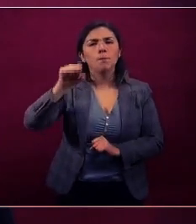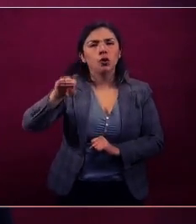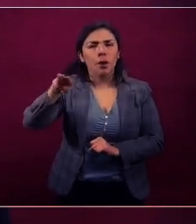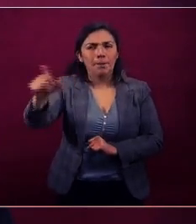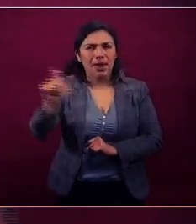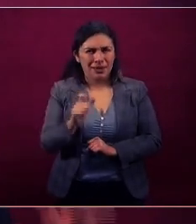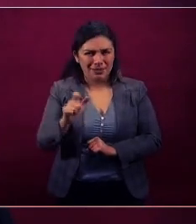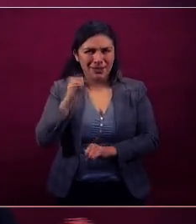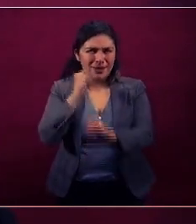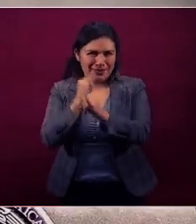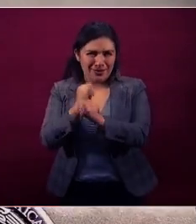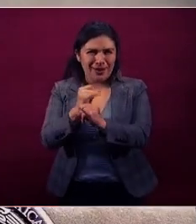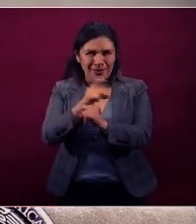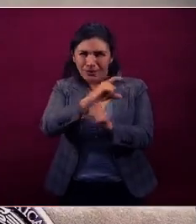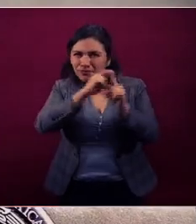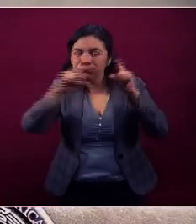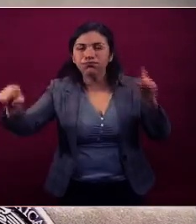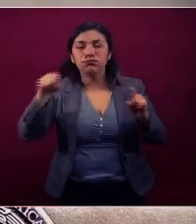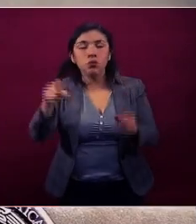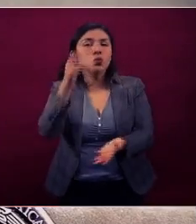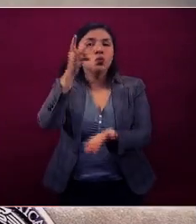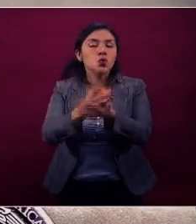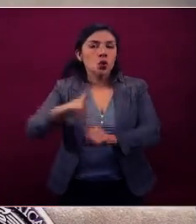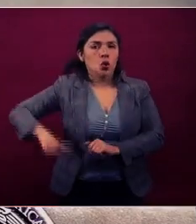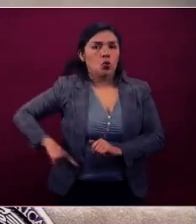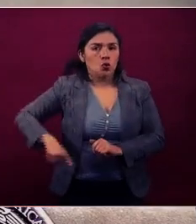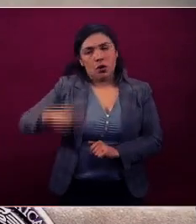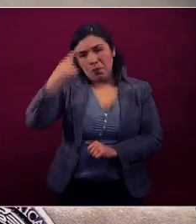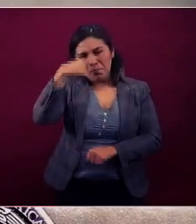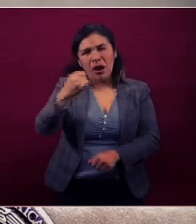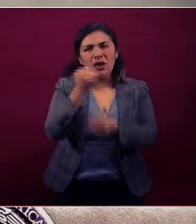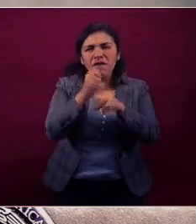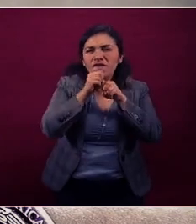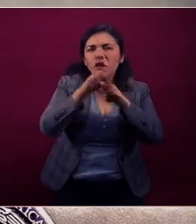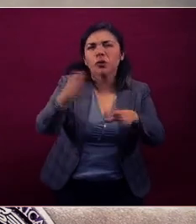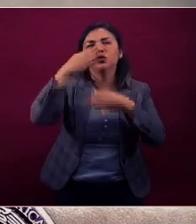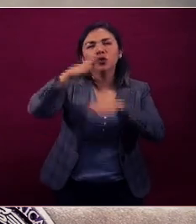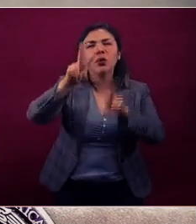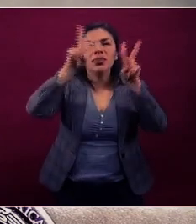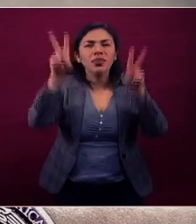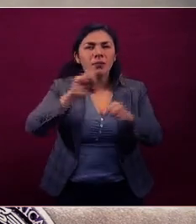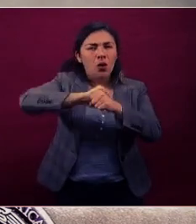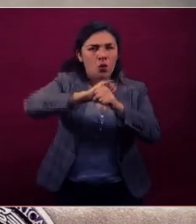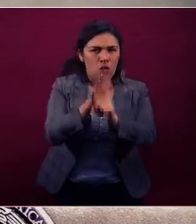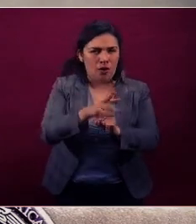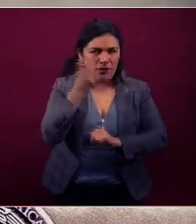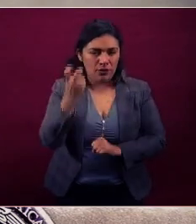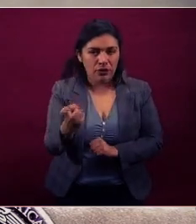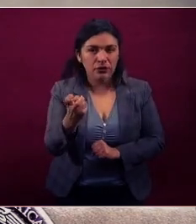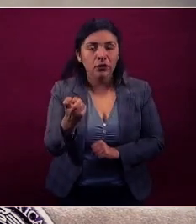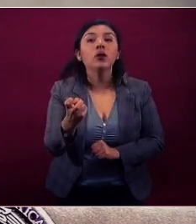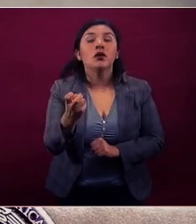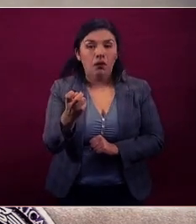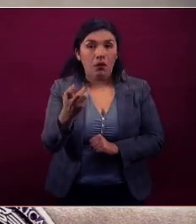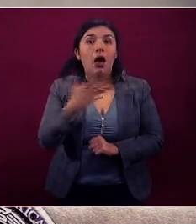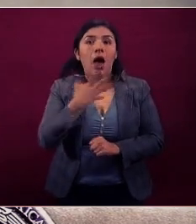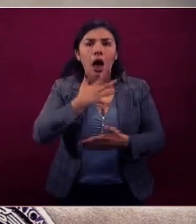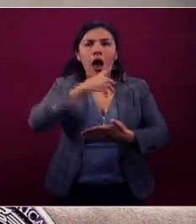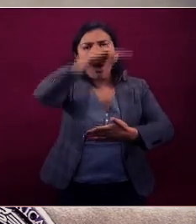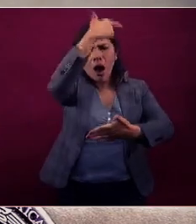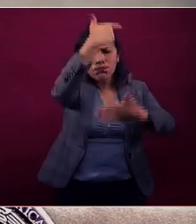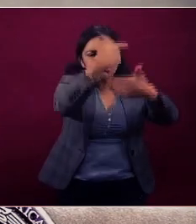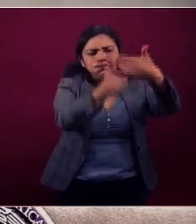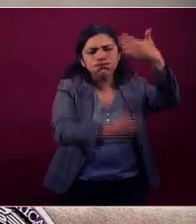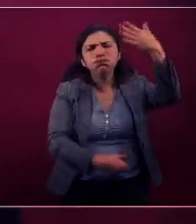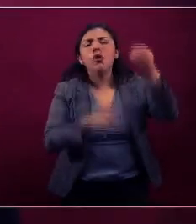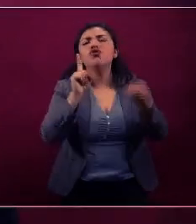coronavirus.gov.mx, que es la página única del gobierno de México donde tenemos toda la información sobre coronavirus, está el listado de